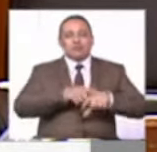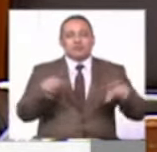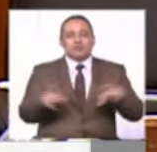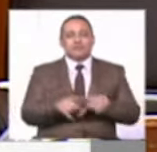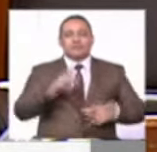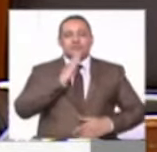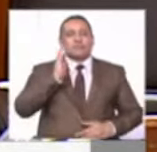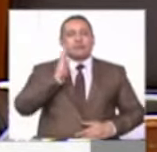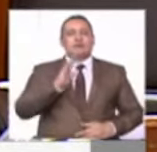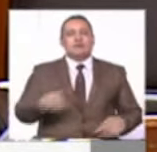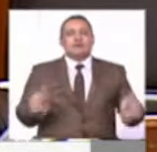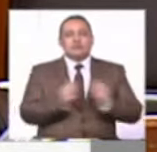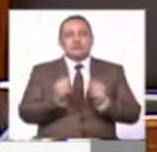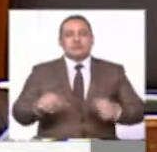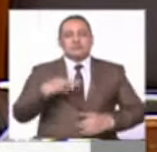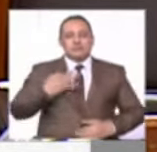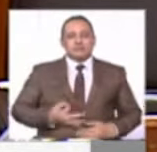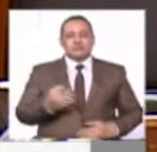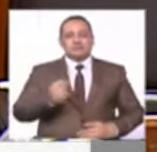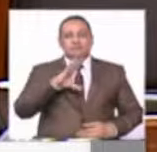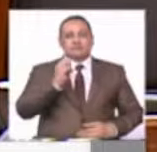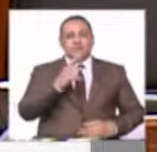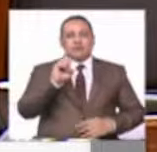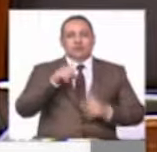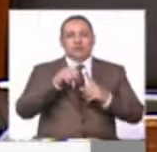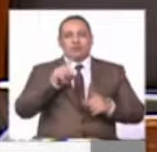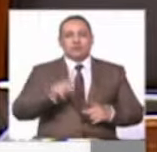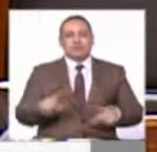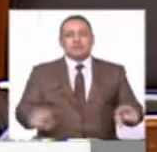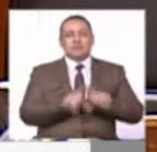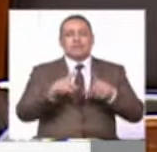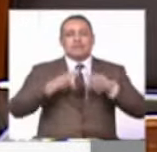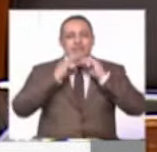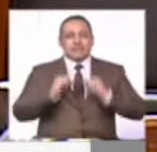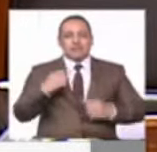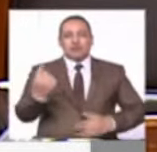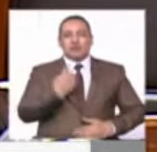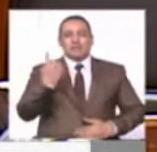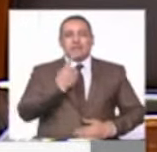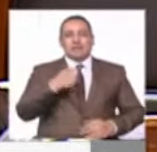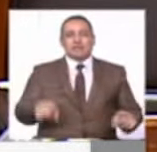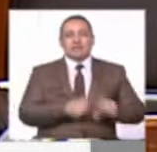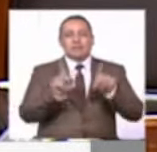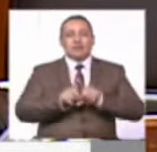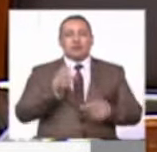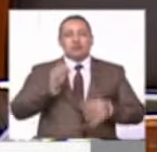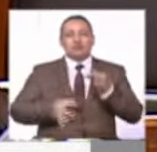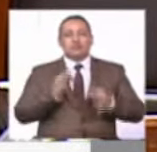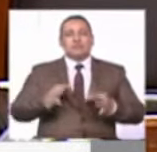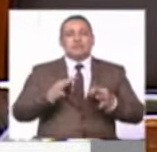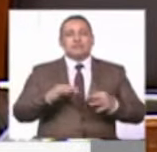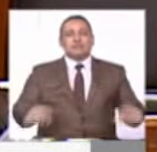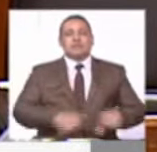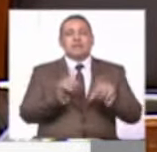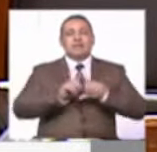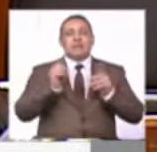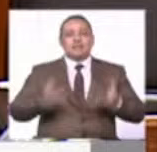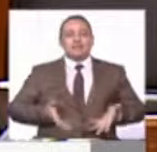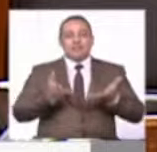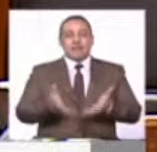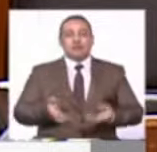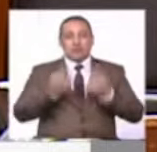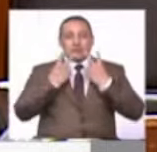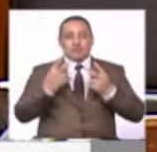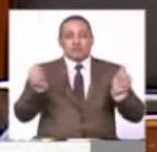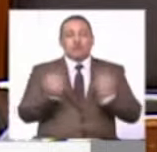designación del señor Cortés carcelén como secretario general de la junta Nacional de Justicia dado que